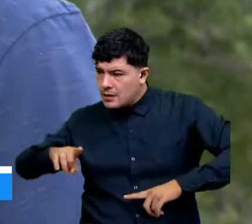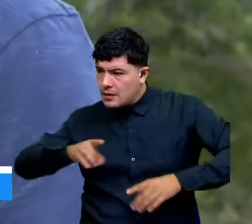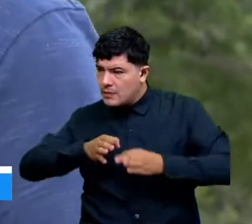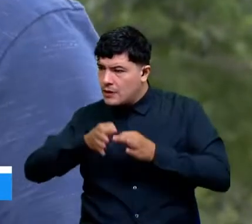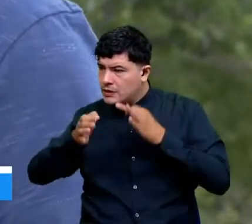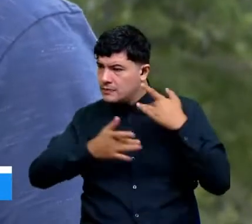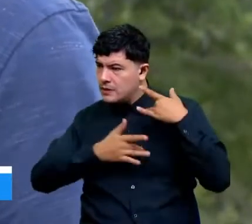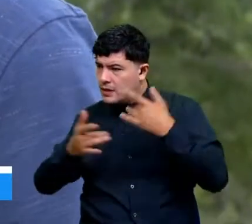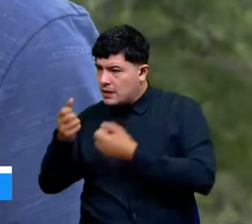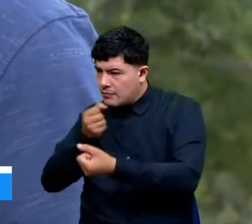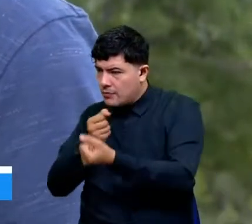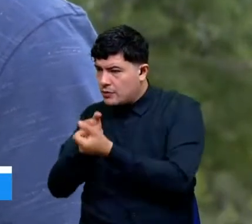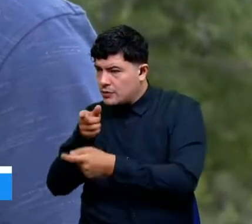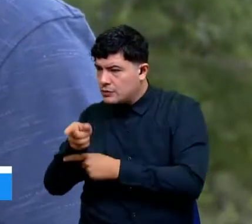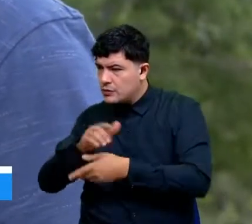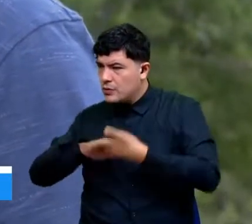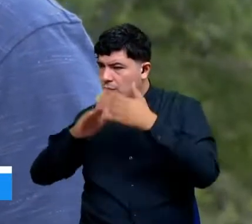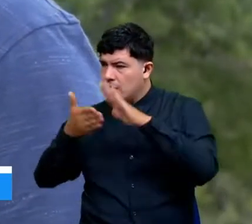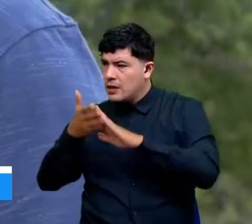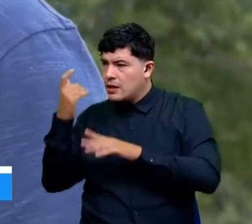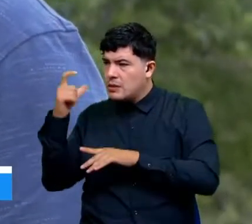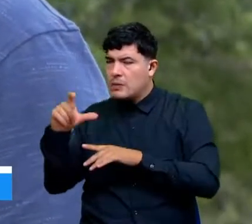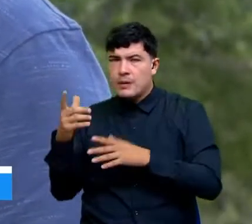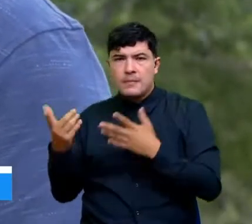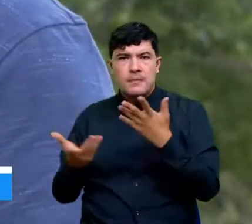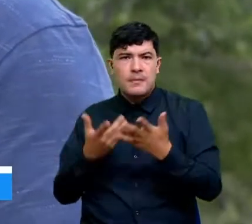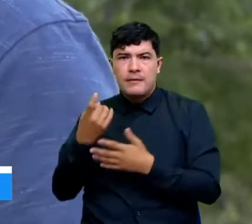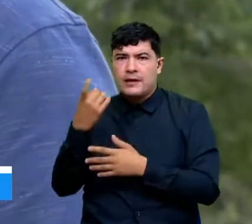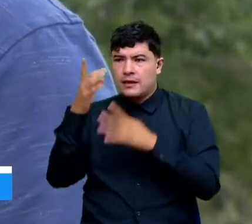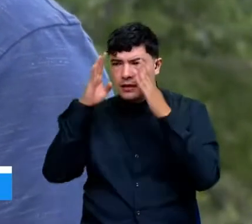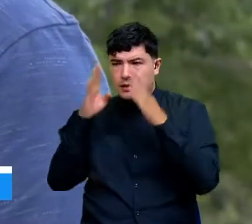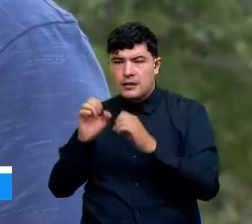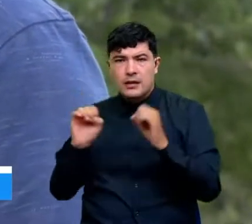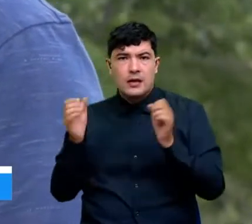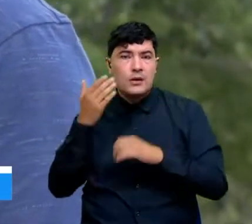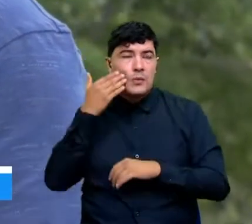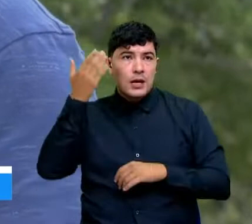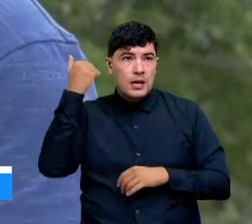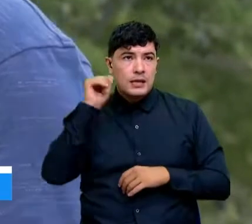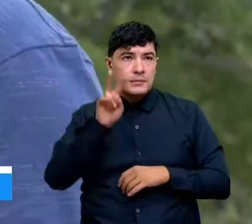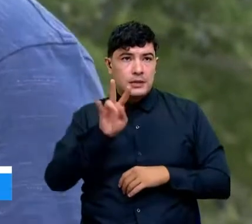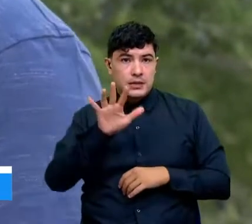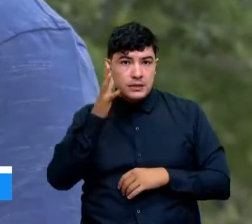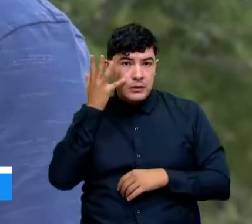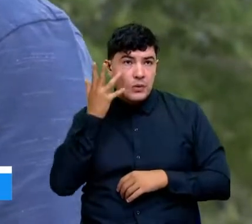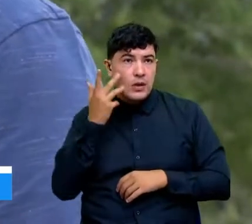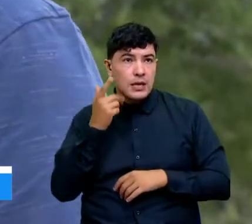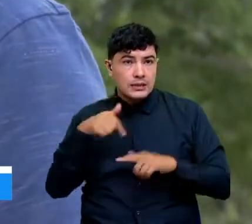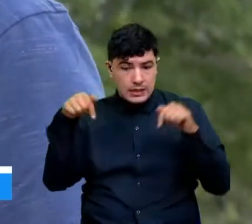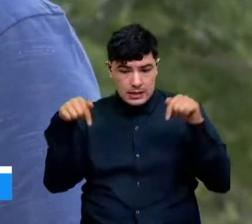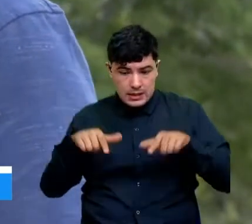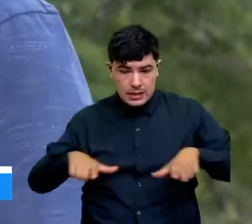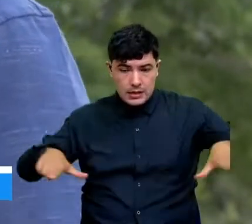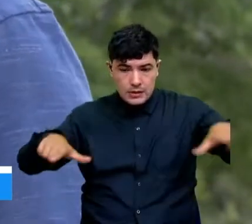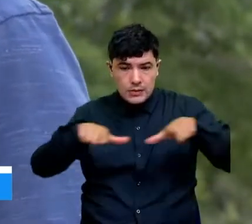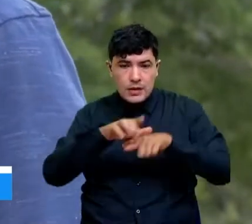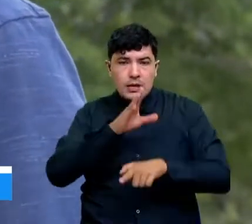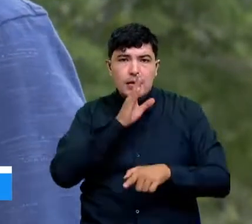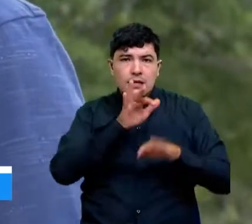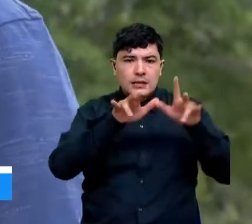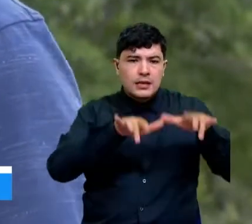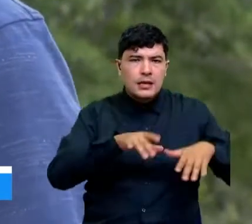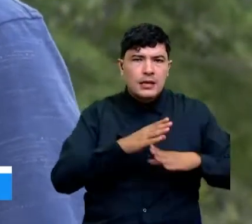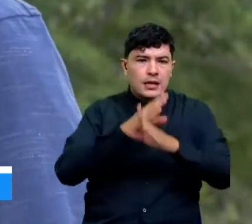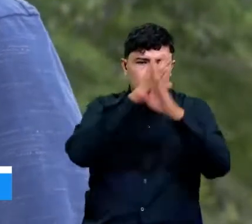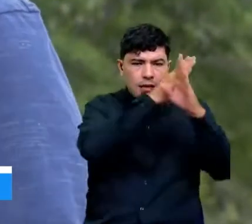municipal con la comunidad cucuteña. Aproximadamente hace 25 días estuvo acá, en este lugar, la Secretaría de